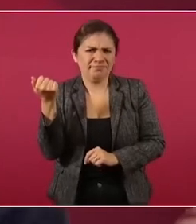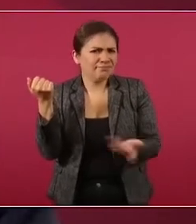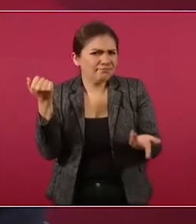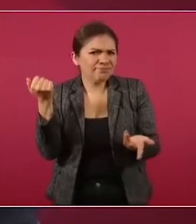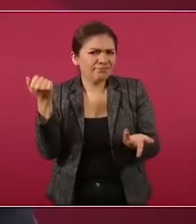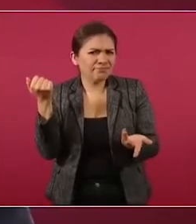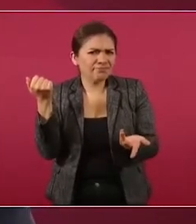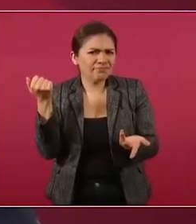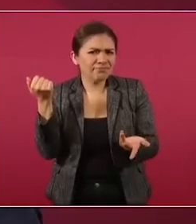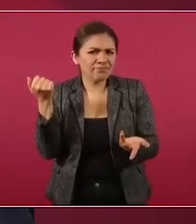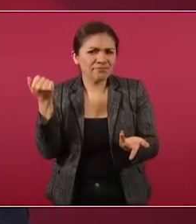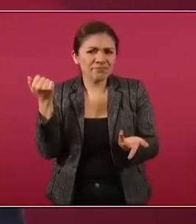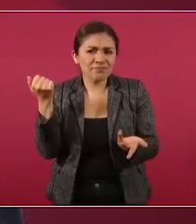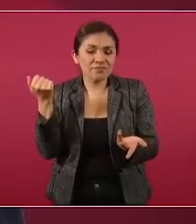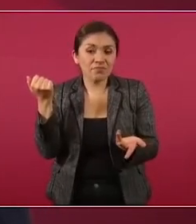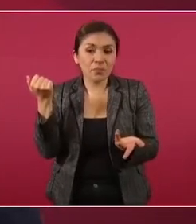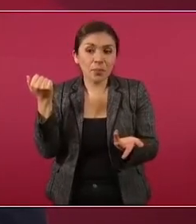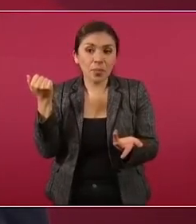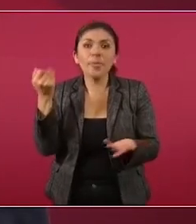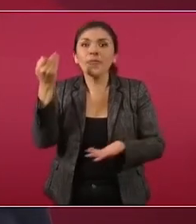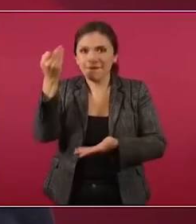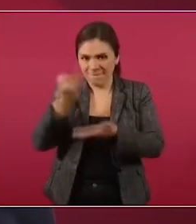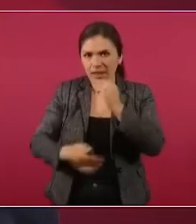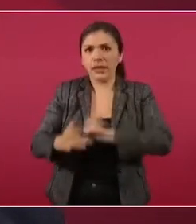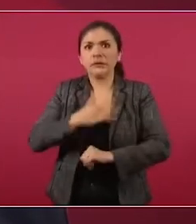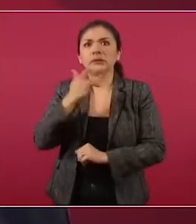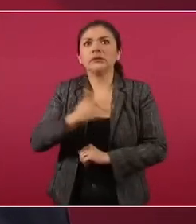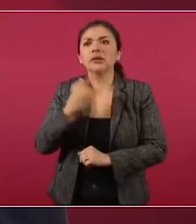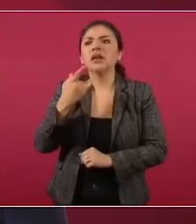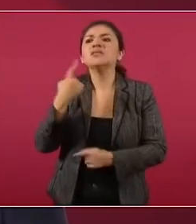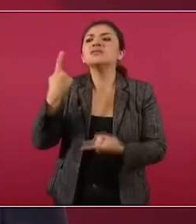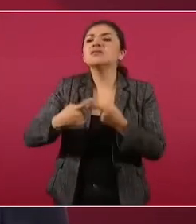¿Y por qué no se responsabilizó